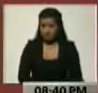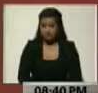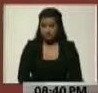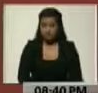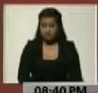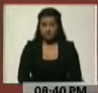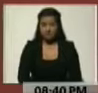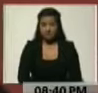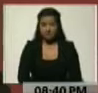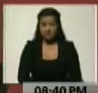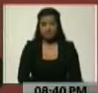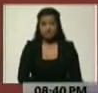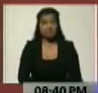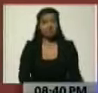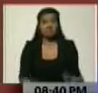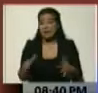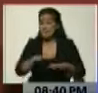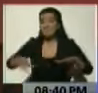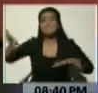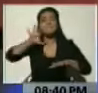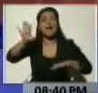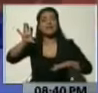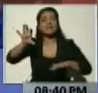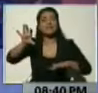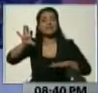Estaban entregando la patria.